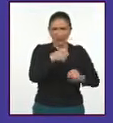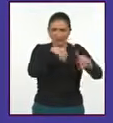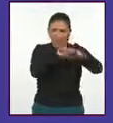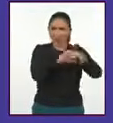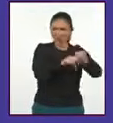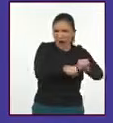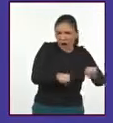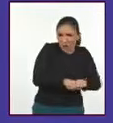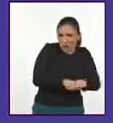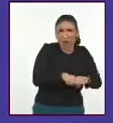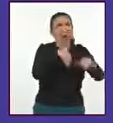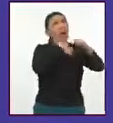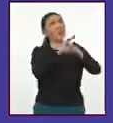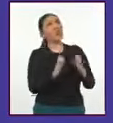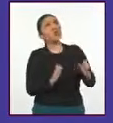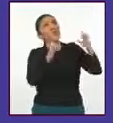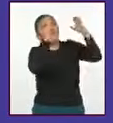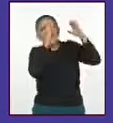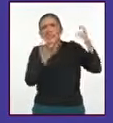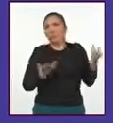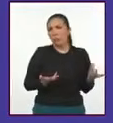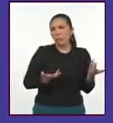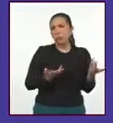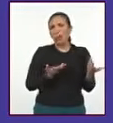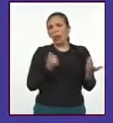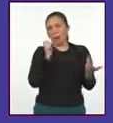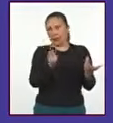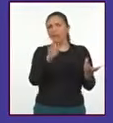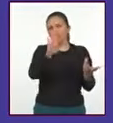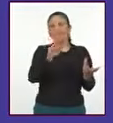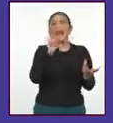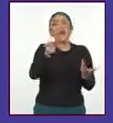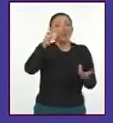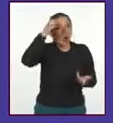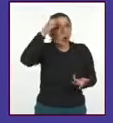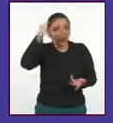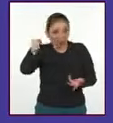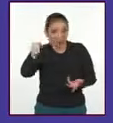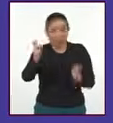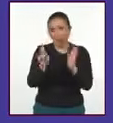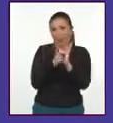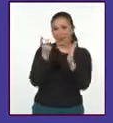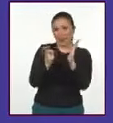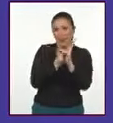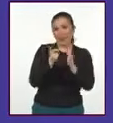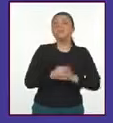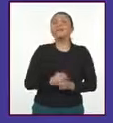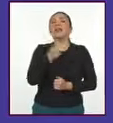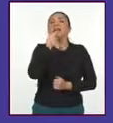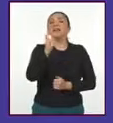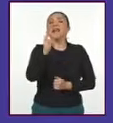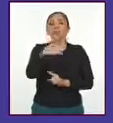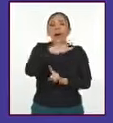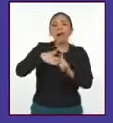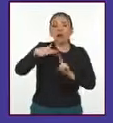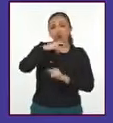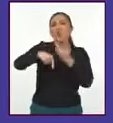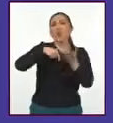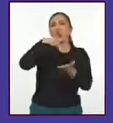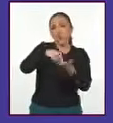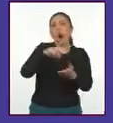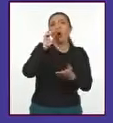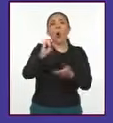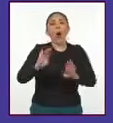un edificio donde hay salones. Si nos vamos a definiciones de diccionario, lo describen como un entorno físico o de